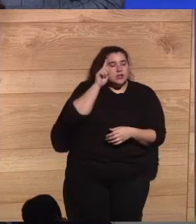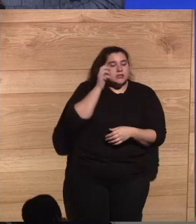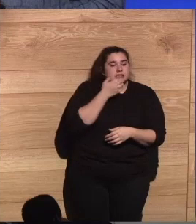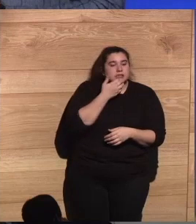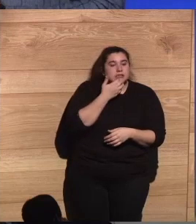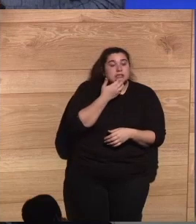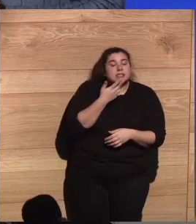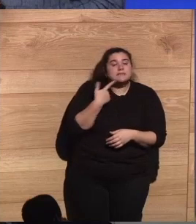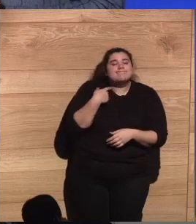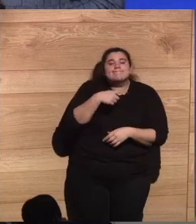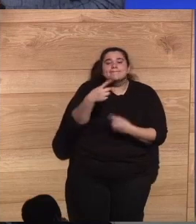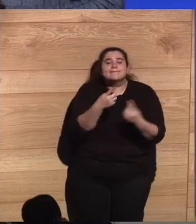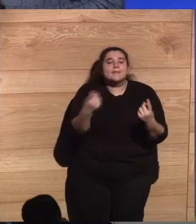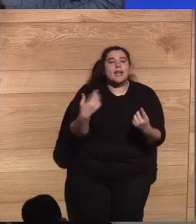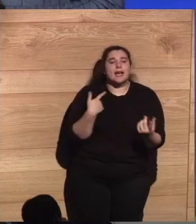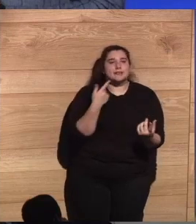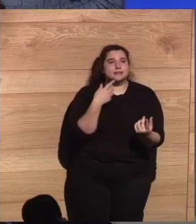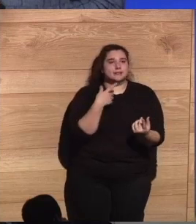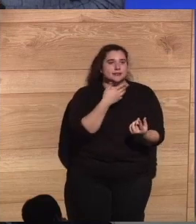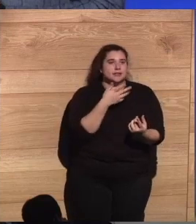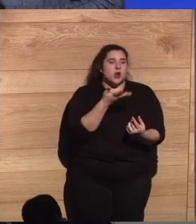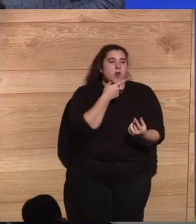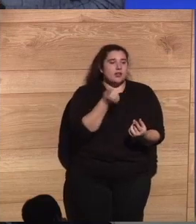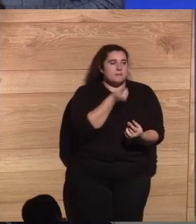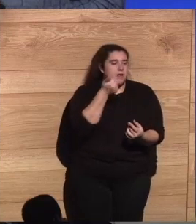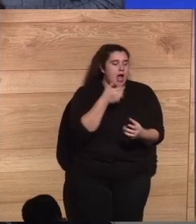el apetito por conocer un poco más además del disco,